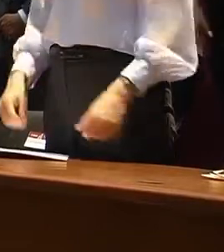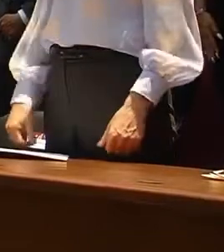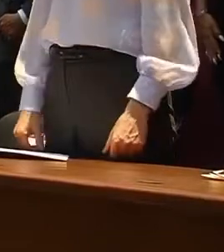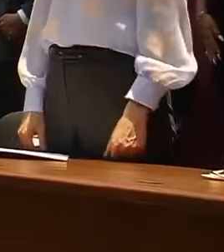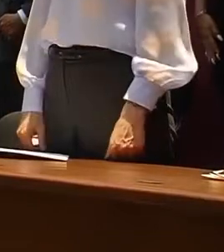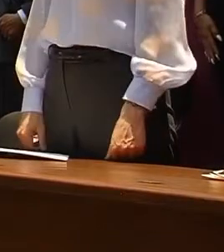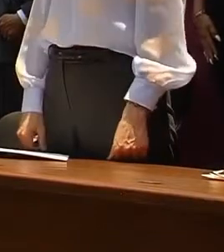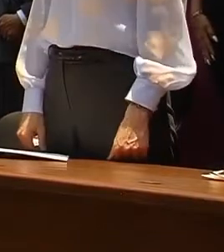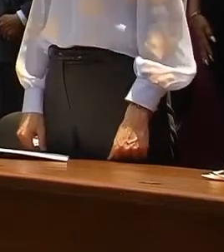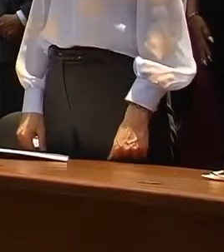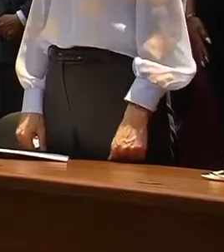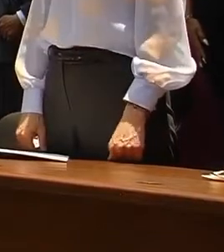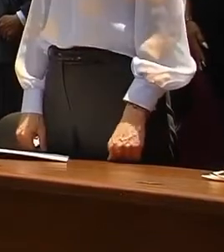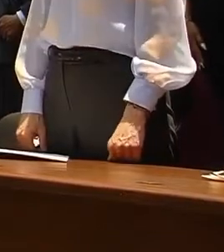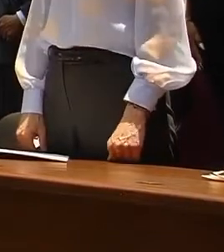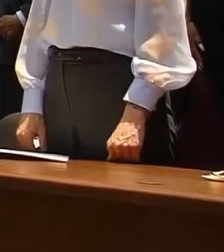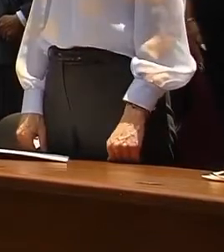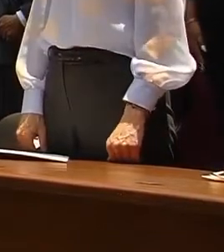y siendo la